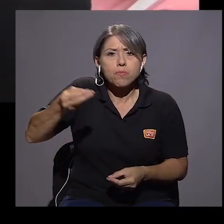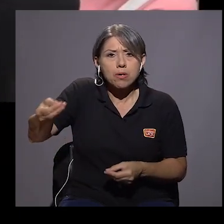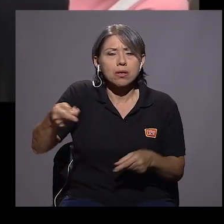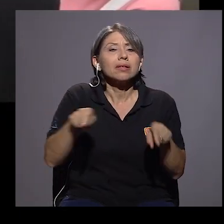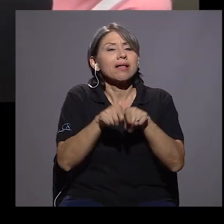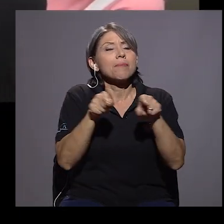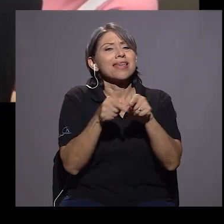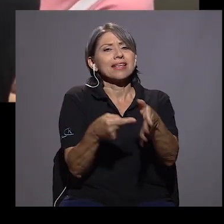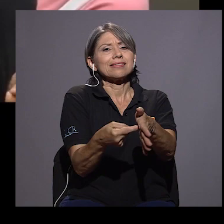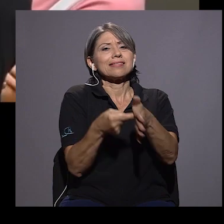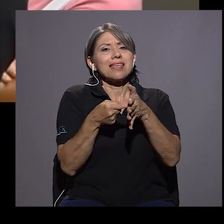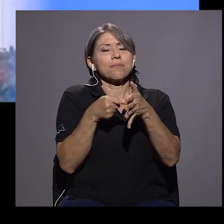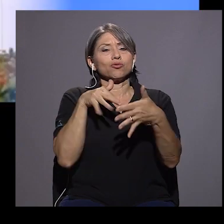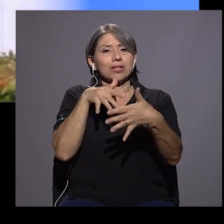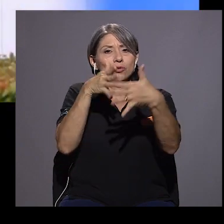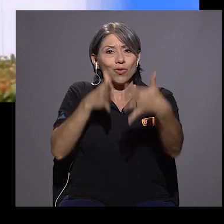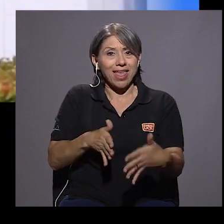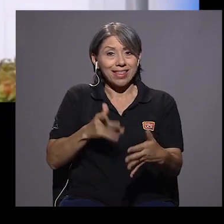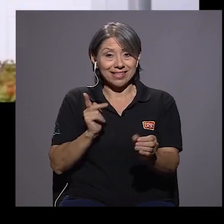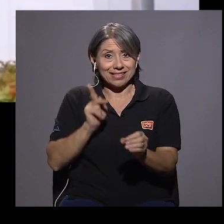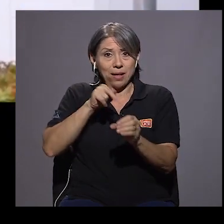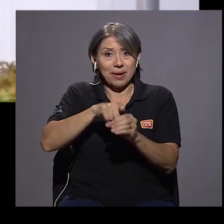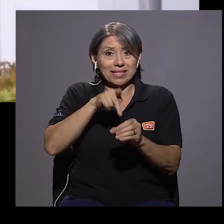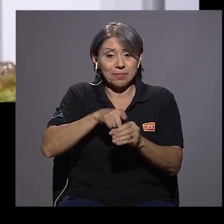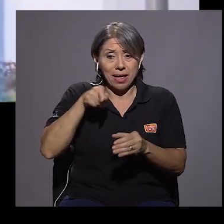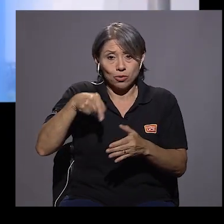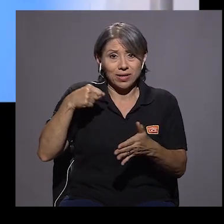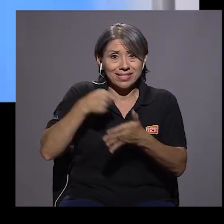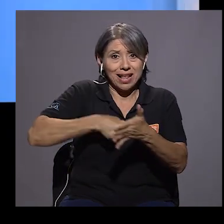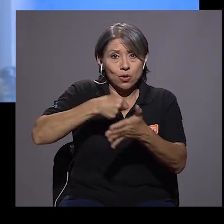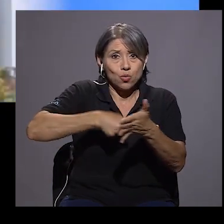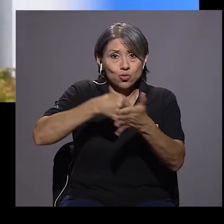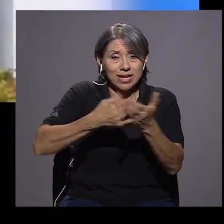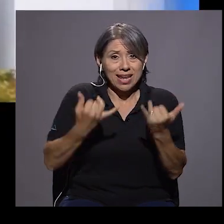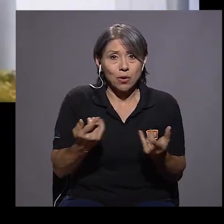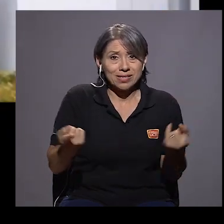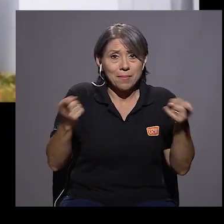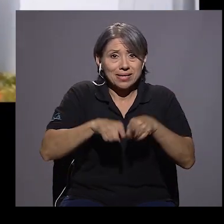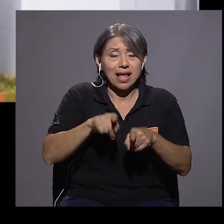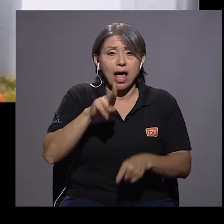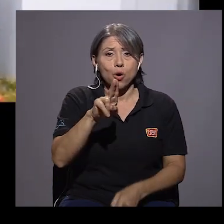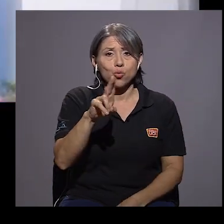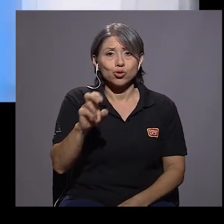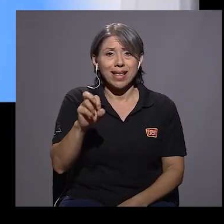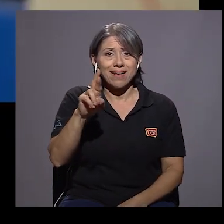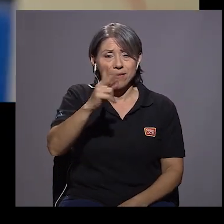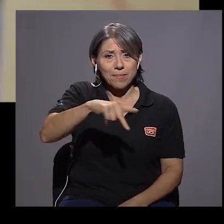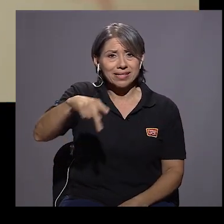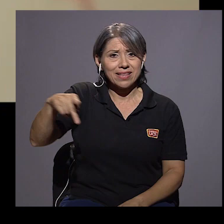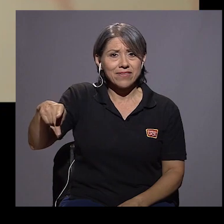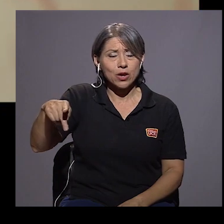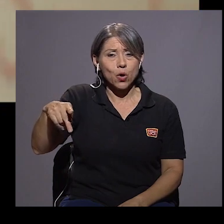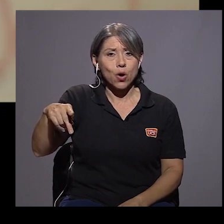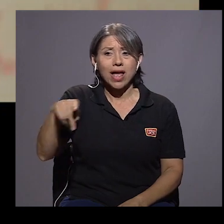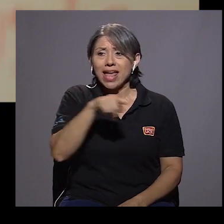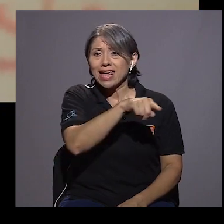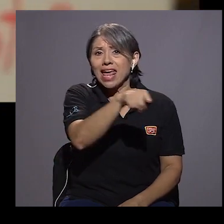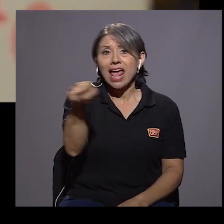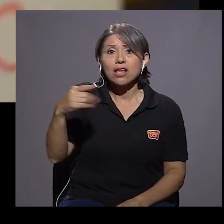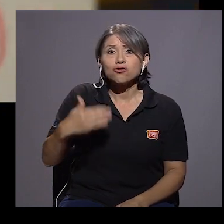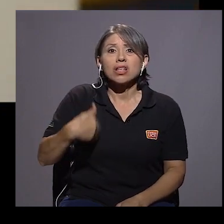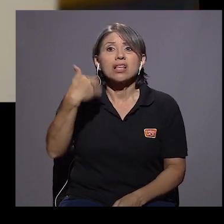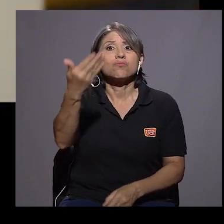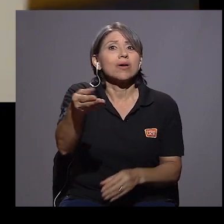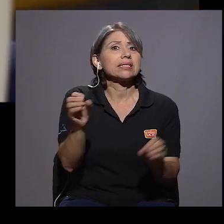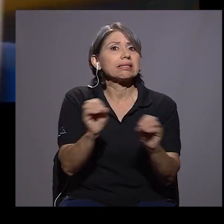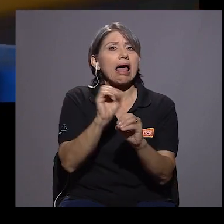Por otro lado, exigimos que las y los estudiantes que están participando en esta lucha que se está dando en la sede del Pacífico no se